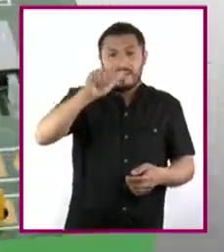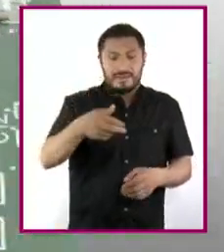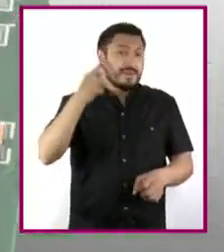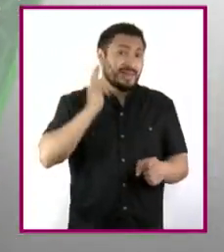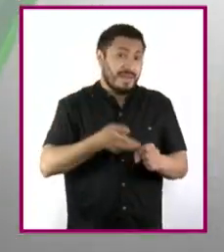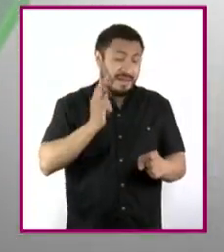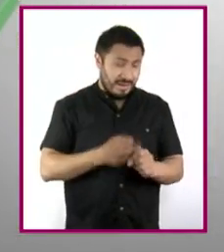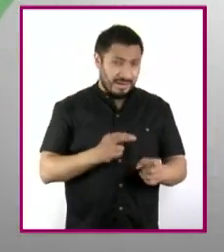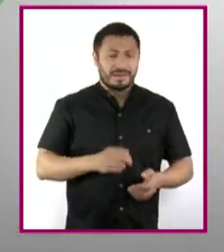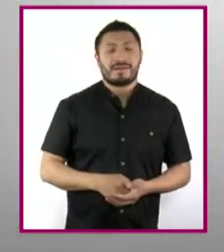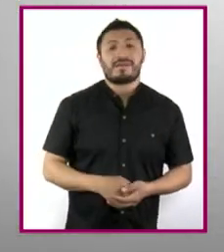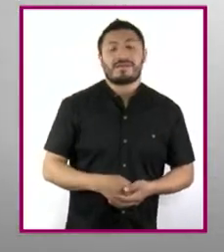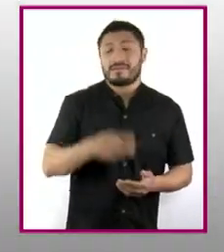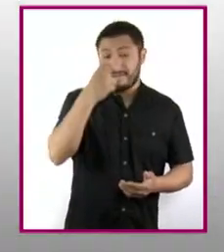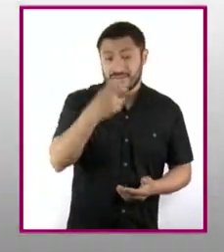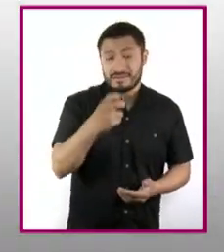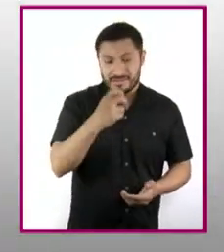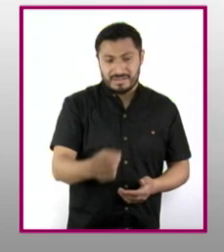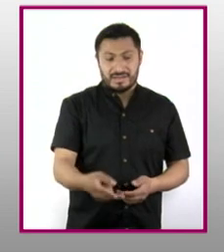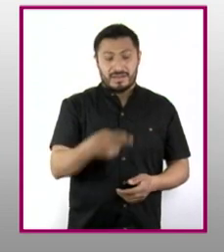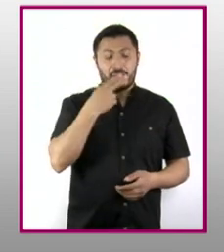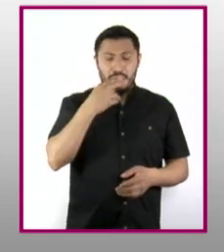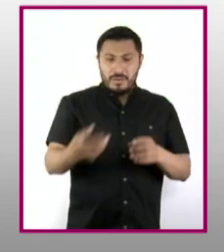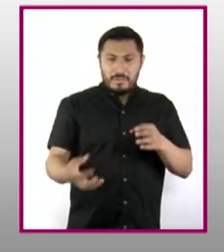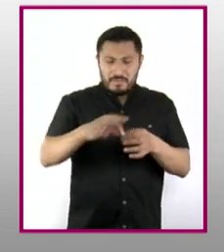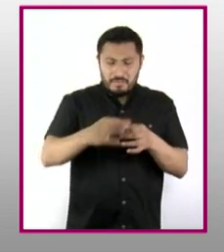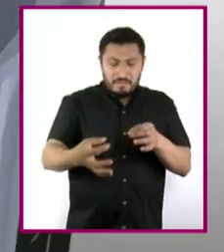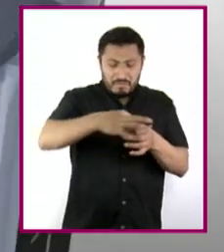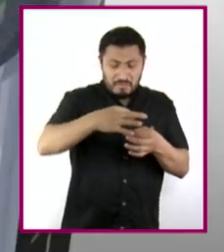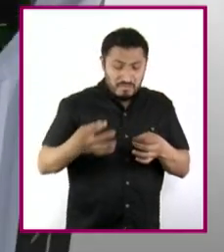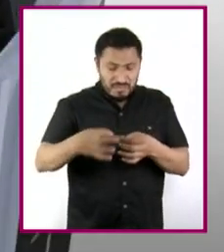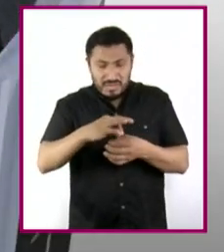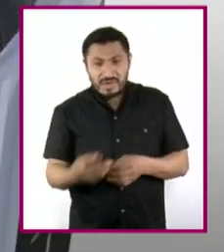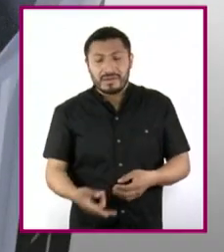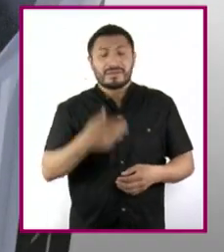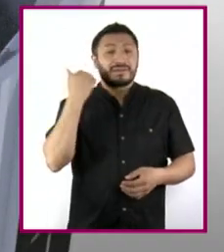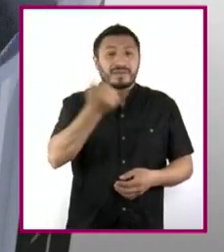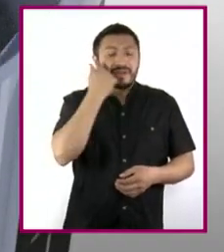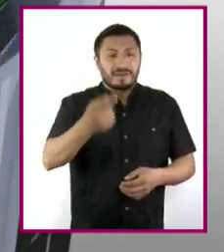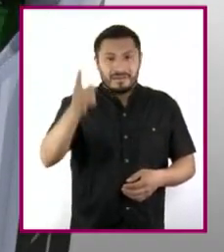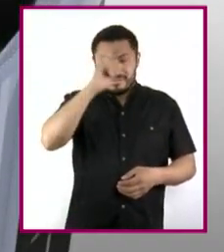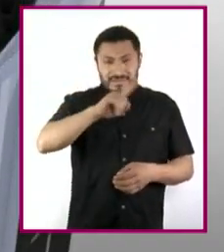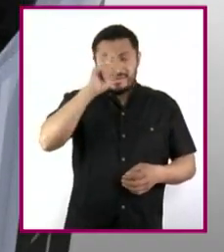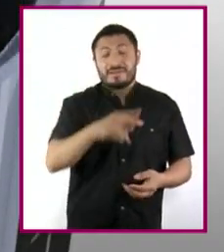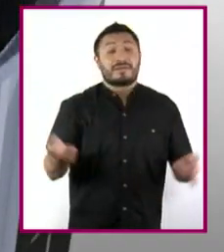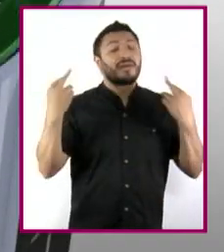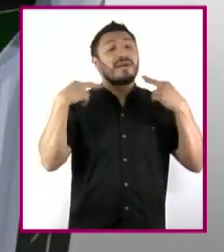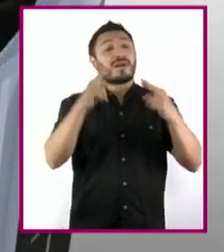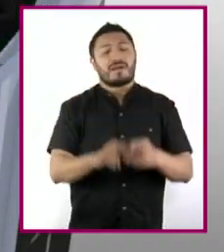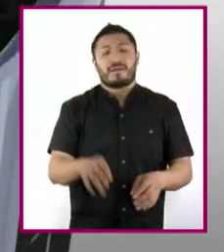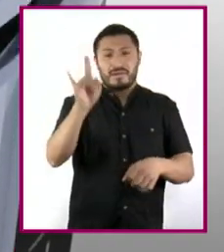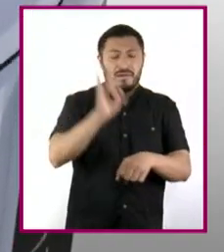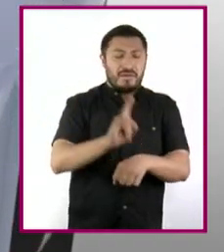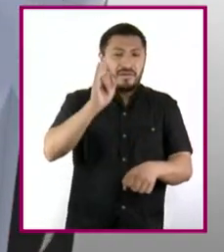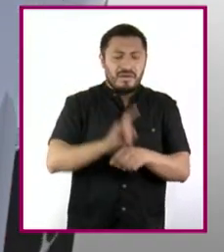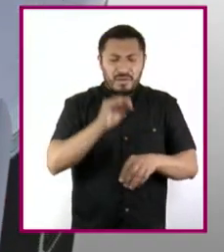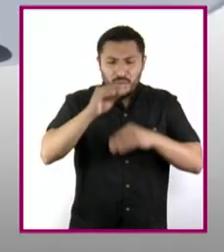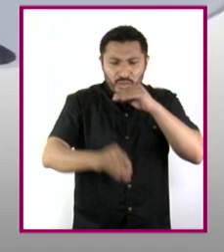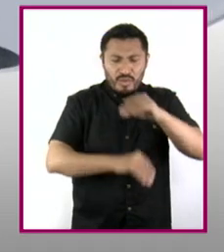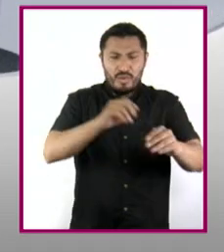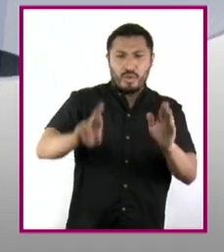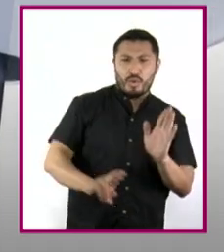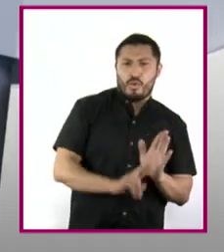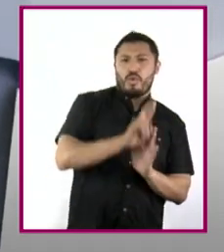refresco. Estos artefactos son armados por los estudiantes con asesoría de un mentor, a fin de que simulen un proceso de